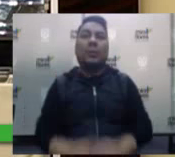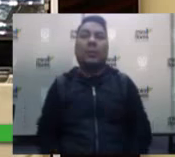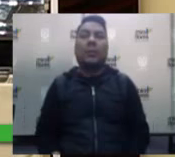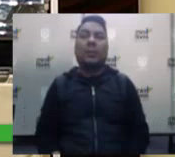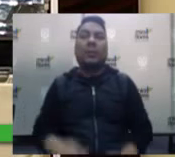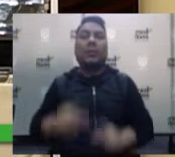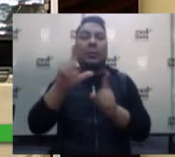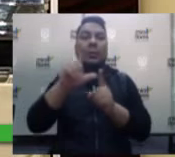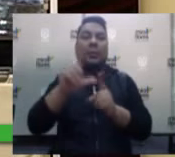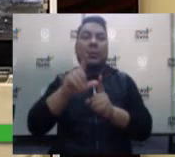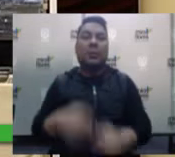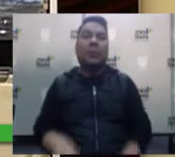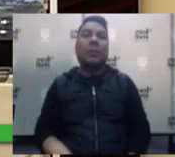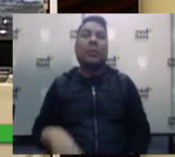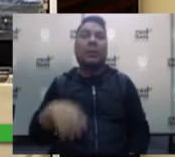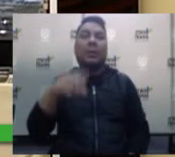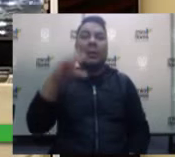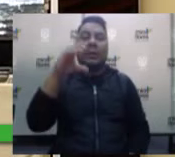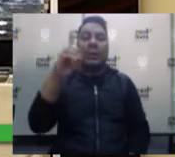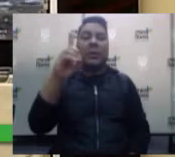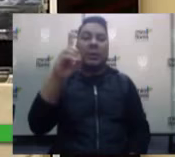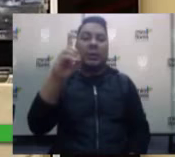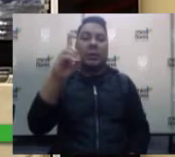Letra D. D.